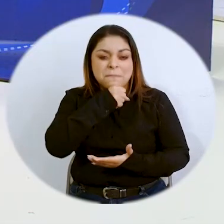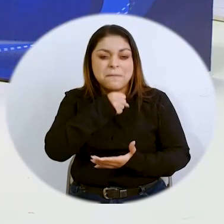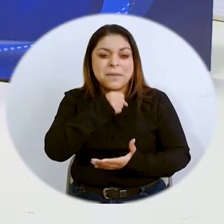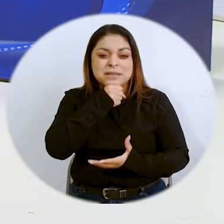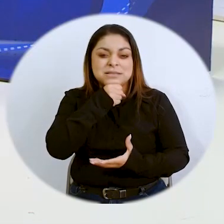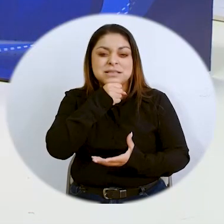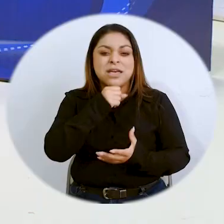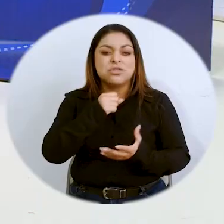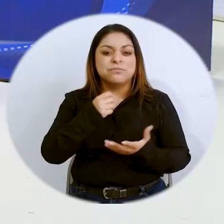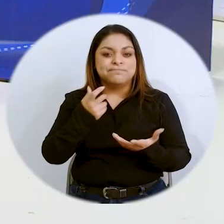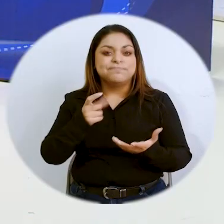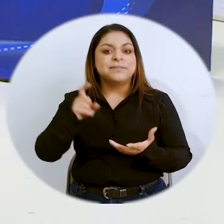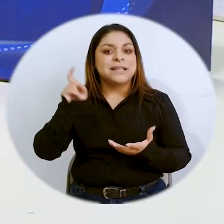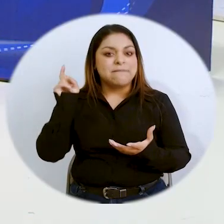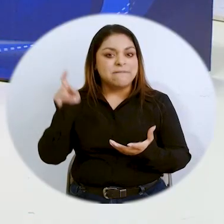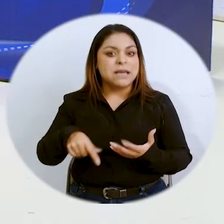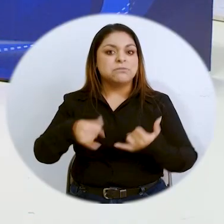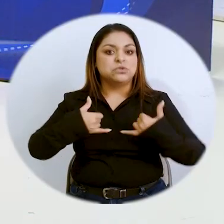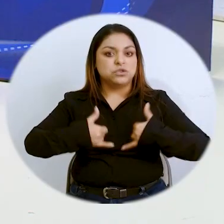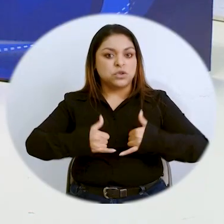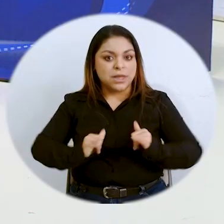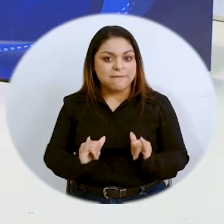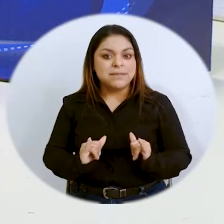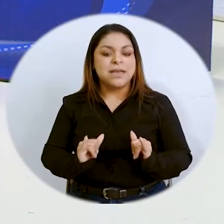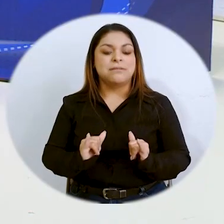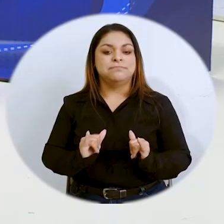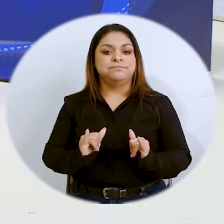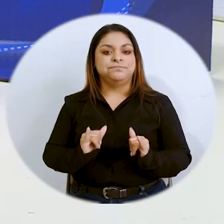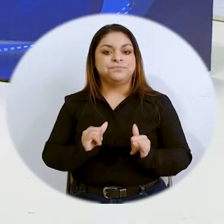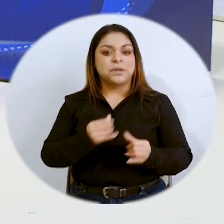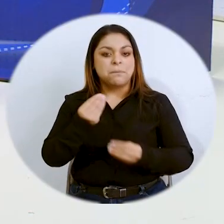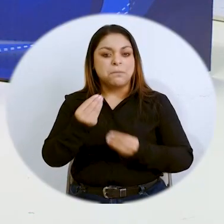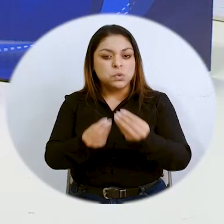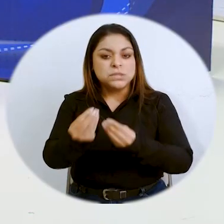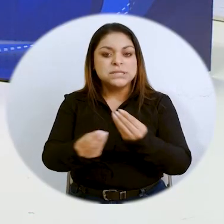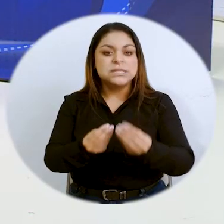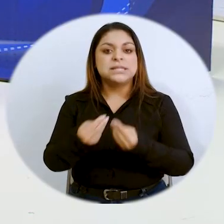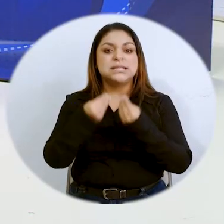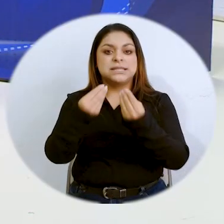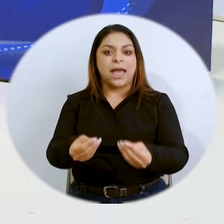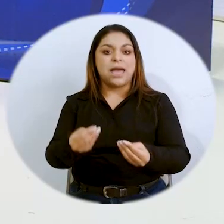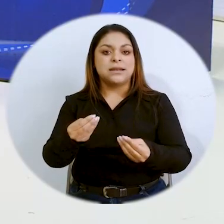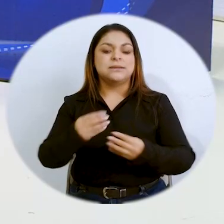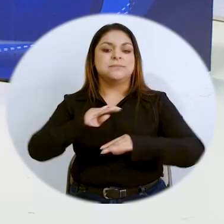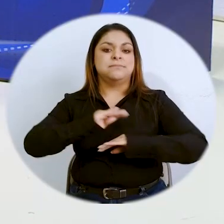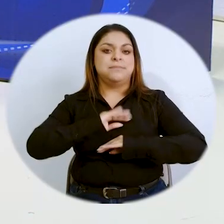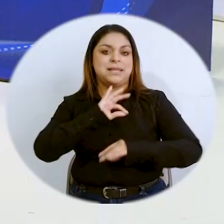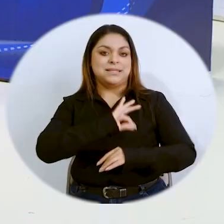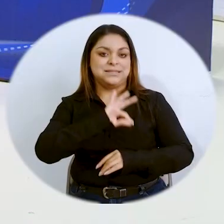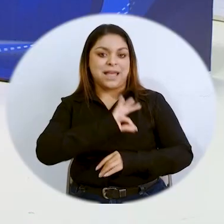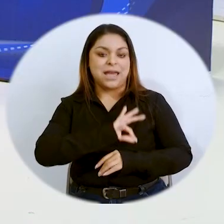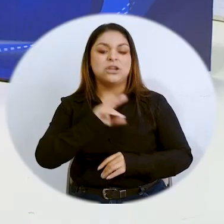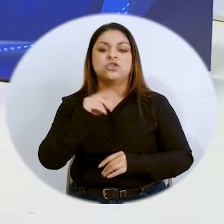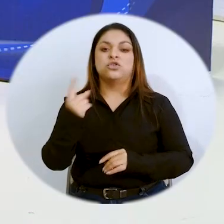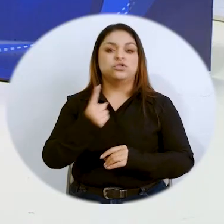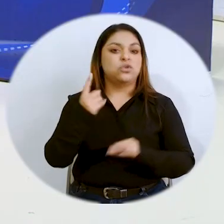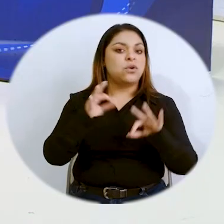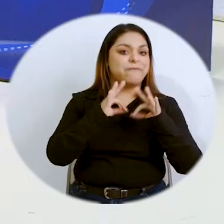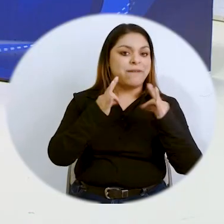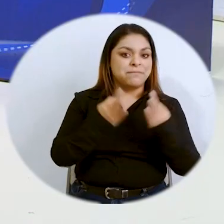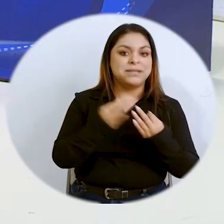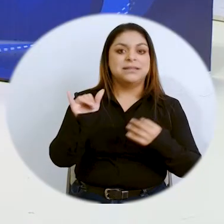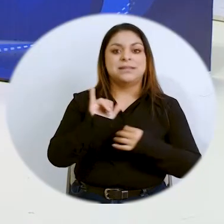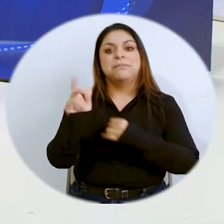donde tenemos todavía una mano de obra disponible para producir y para generar bienestar, no solo a esa familia,